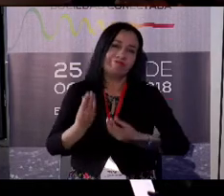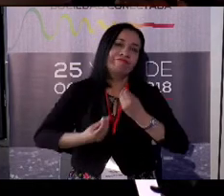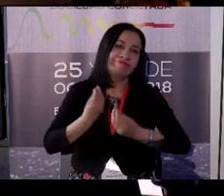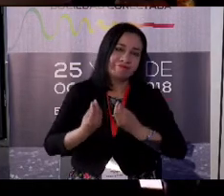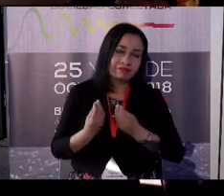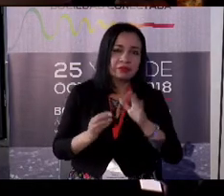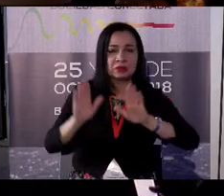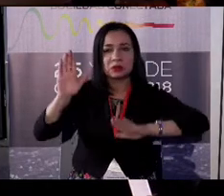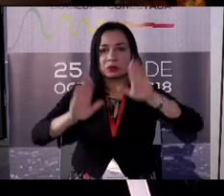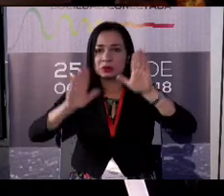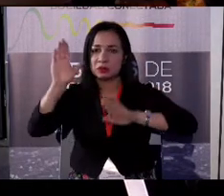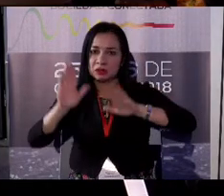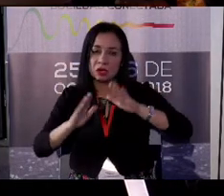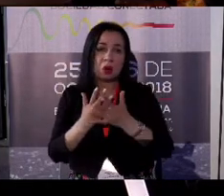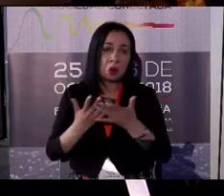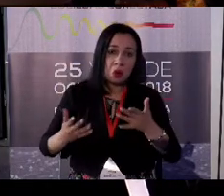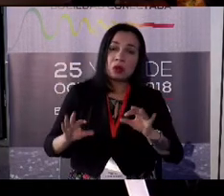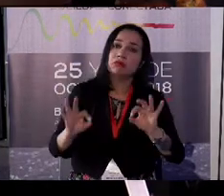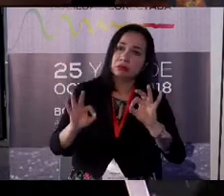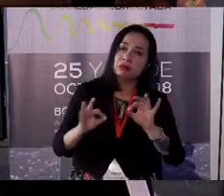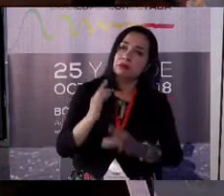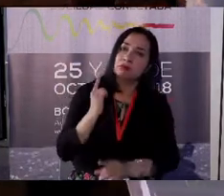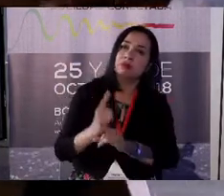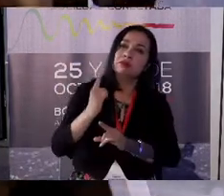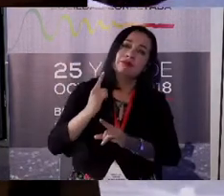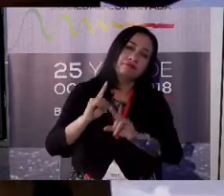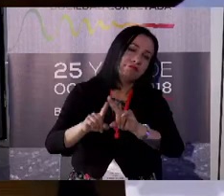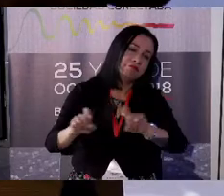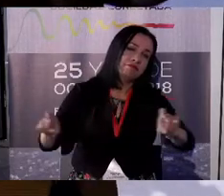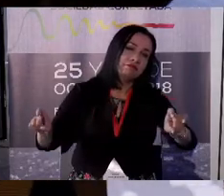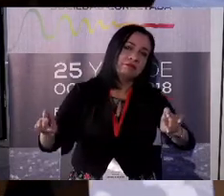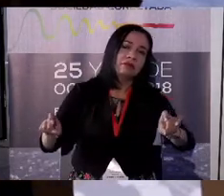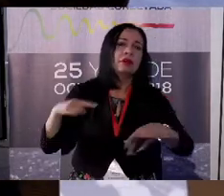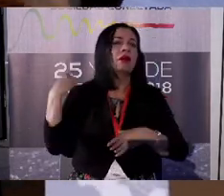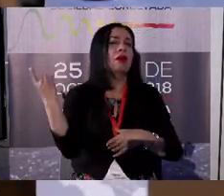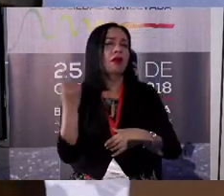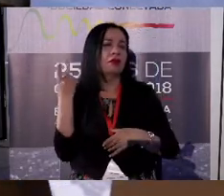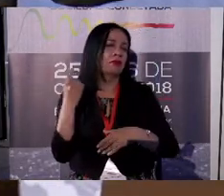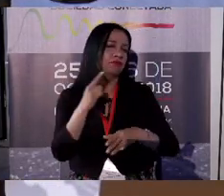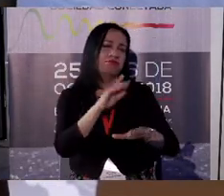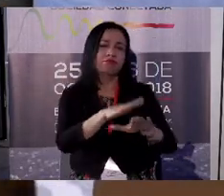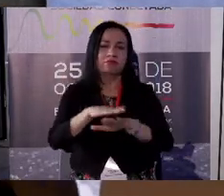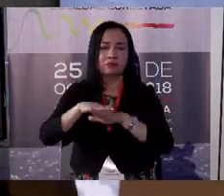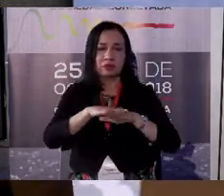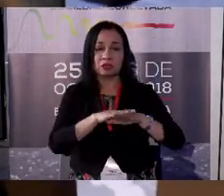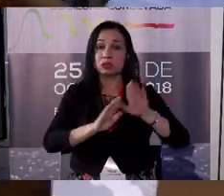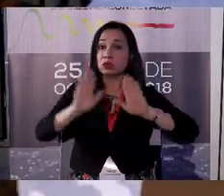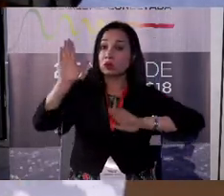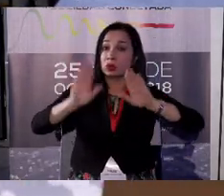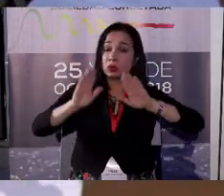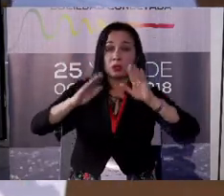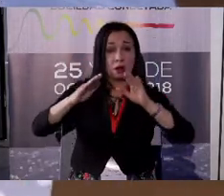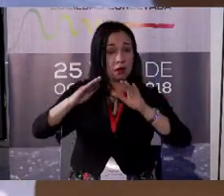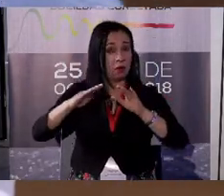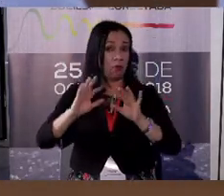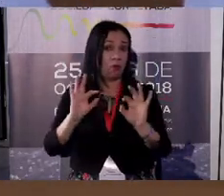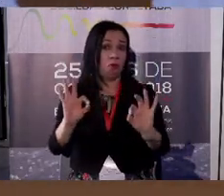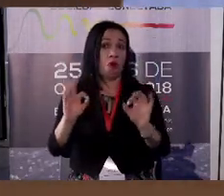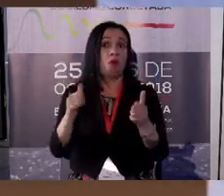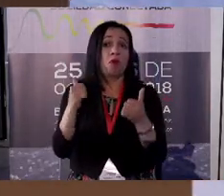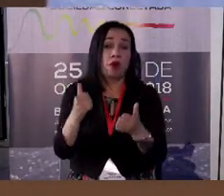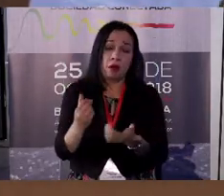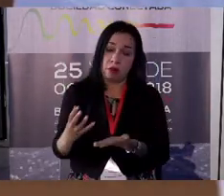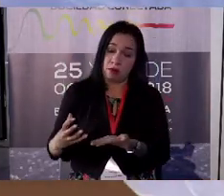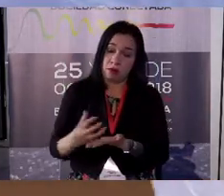tenido aciertos, etcétera, pero la corriente nos llevó a decir la subasta es exitosa cuando se recibe mucho más dinero y